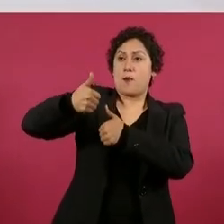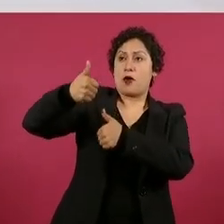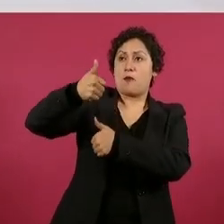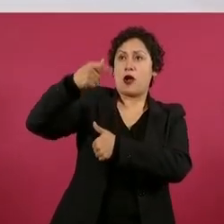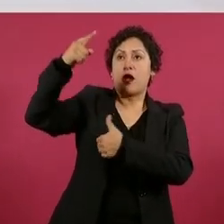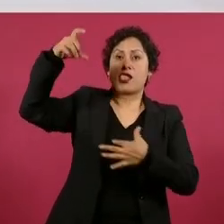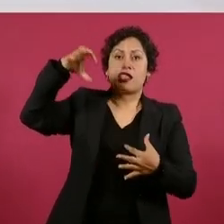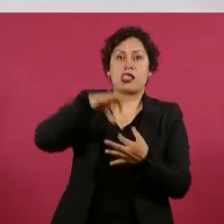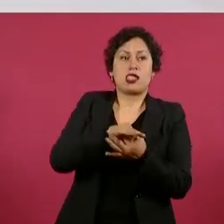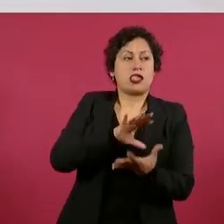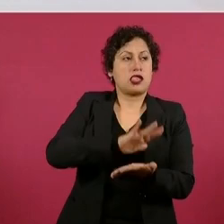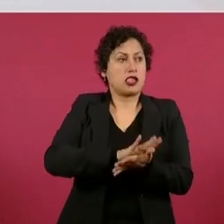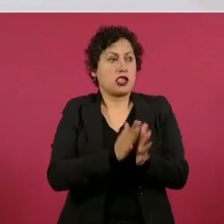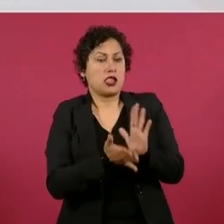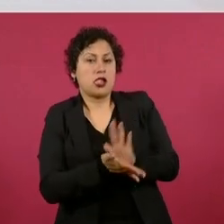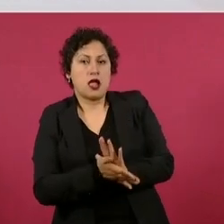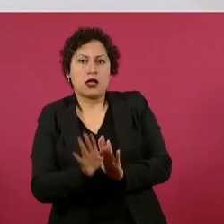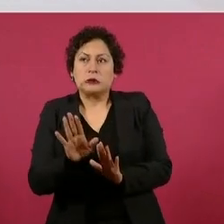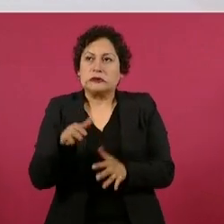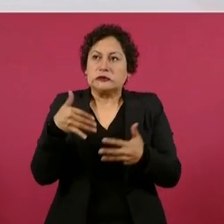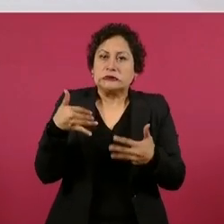Ahora no.